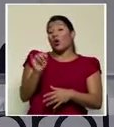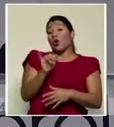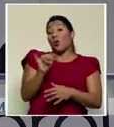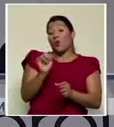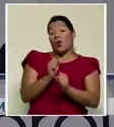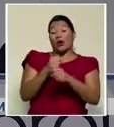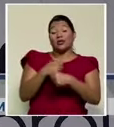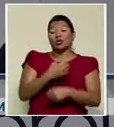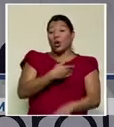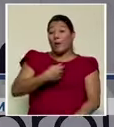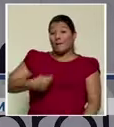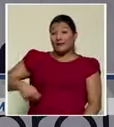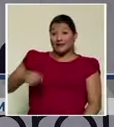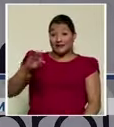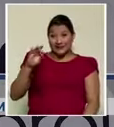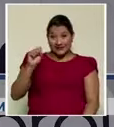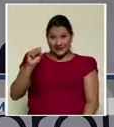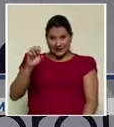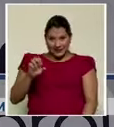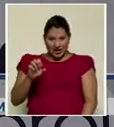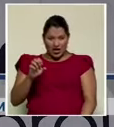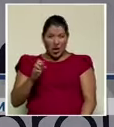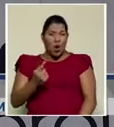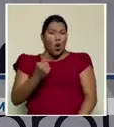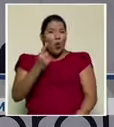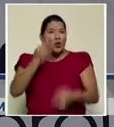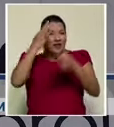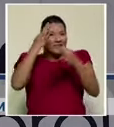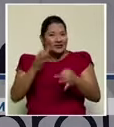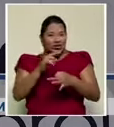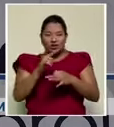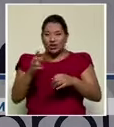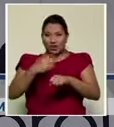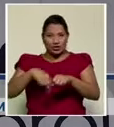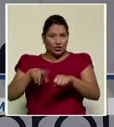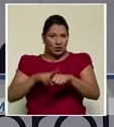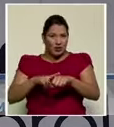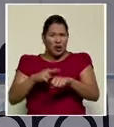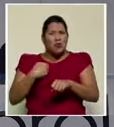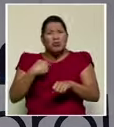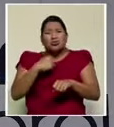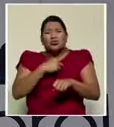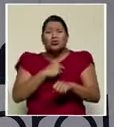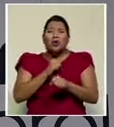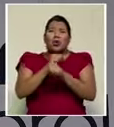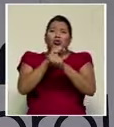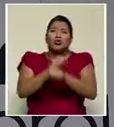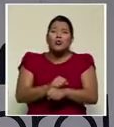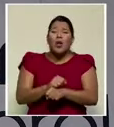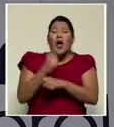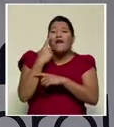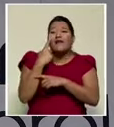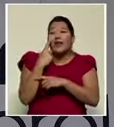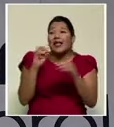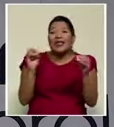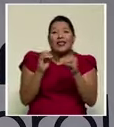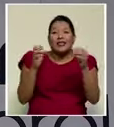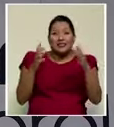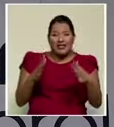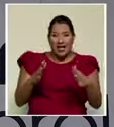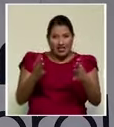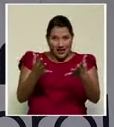de Elecciones, es un acto inusual cuando estamos acostumbrados a ver que la gente más bien se aferra a los puestos, ¿no? Y